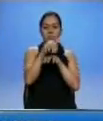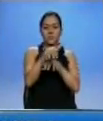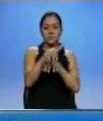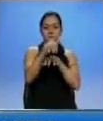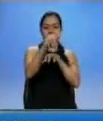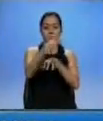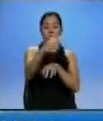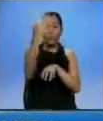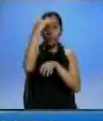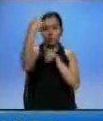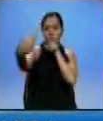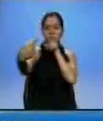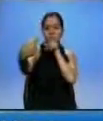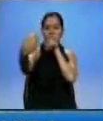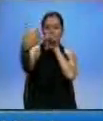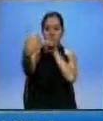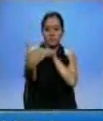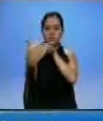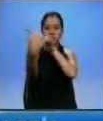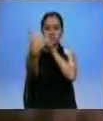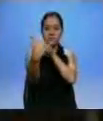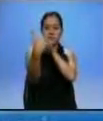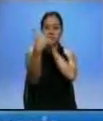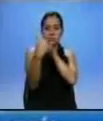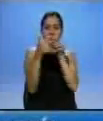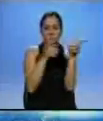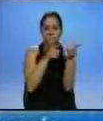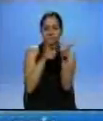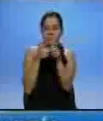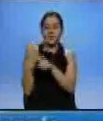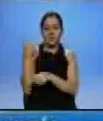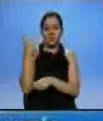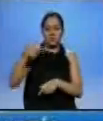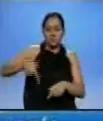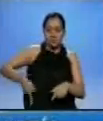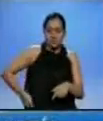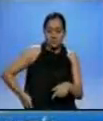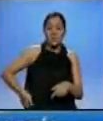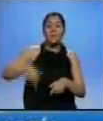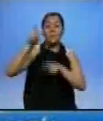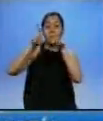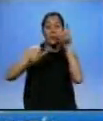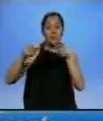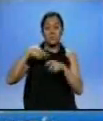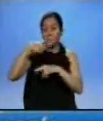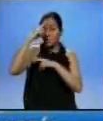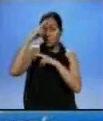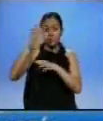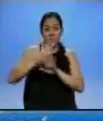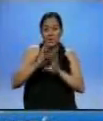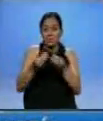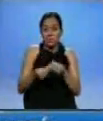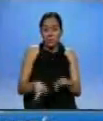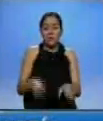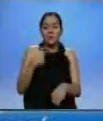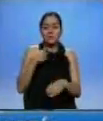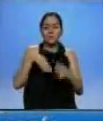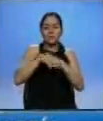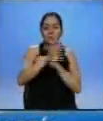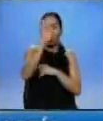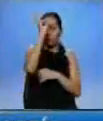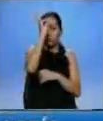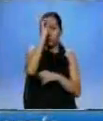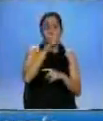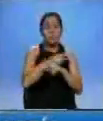policías sublevados que disparaban sus armas de dotación. Varios sublevados intentaron refugiarse en el hospital, pero